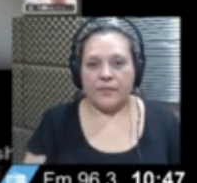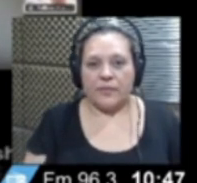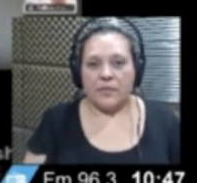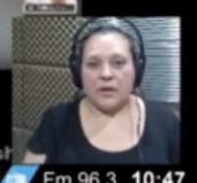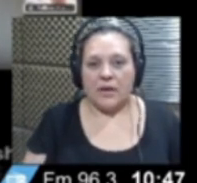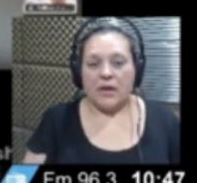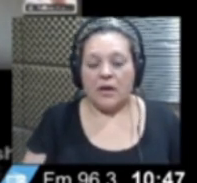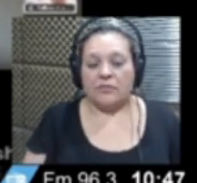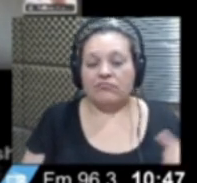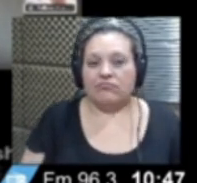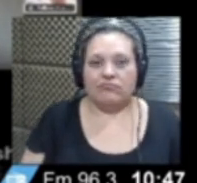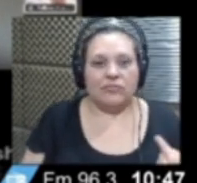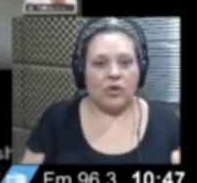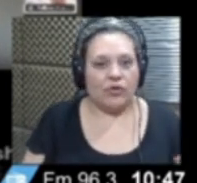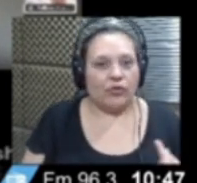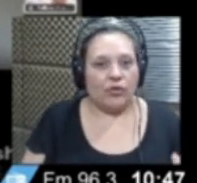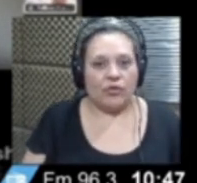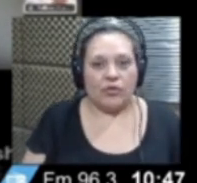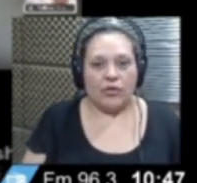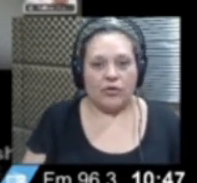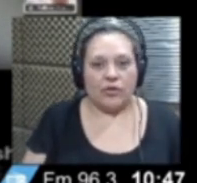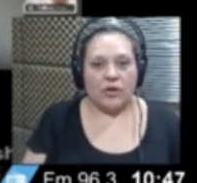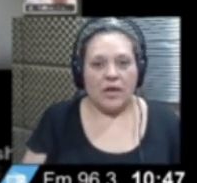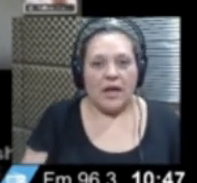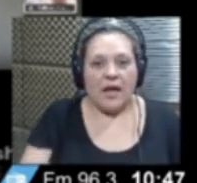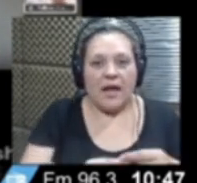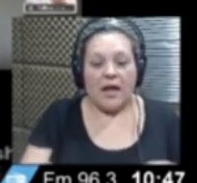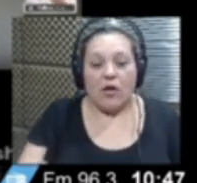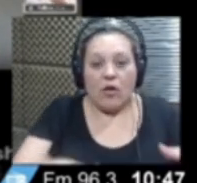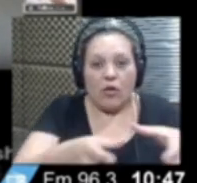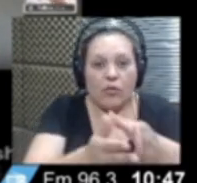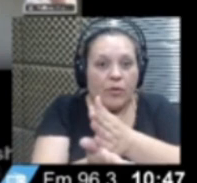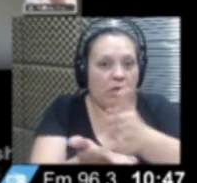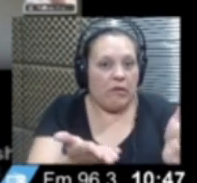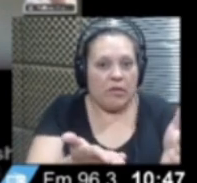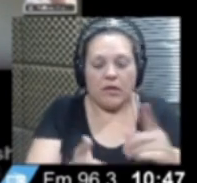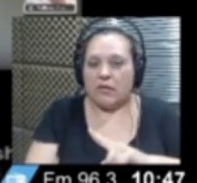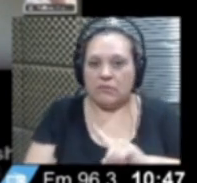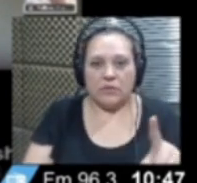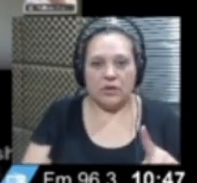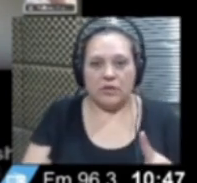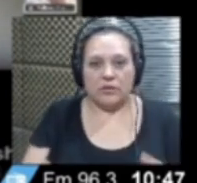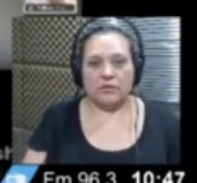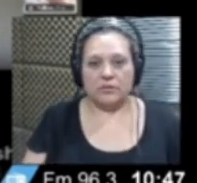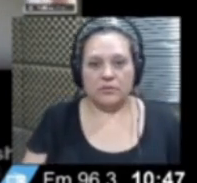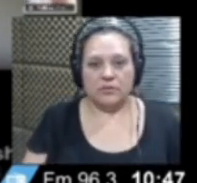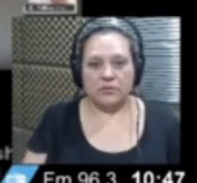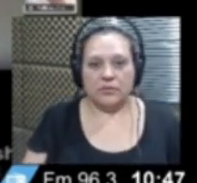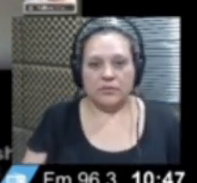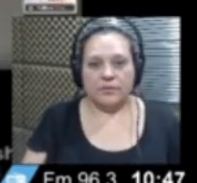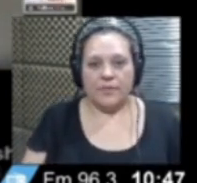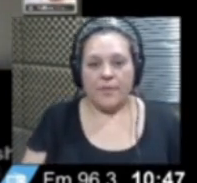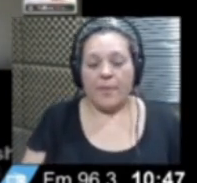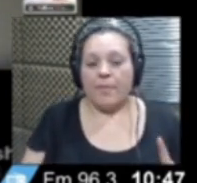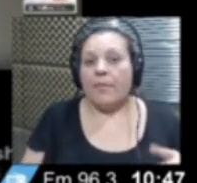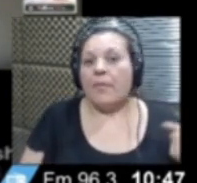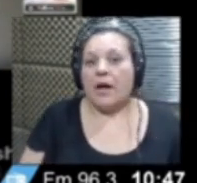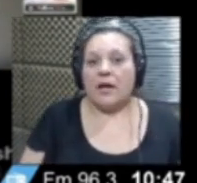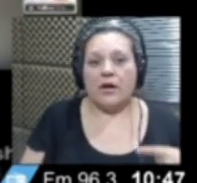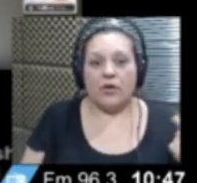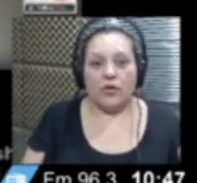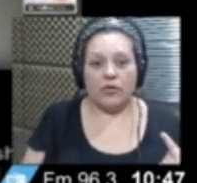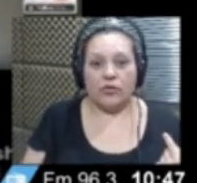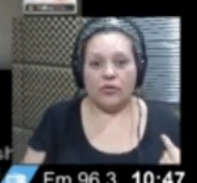no sectorizamos, no dividimos. Para nosotros no hay afrodescendientes, para nosotros hay